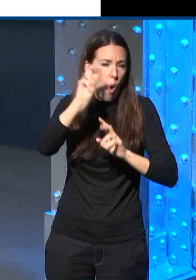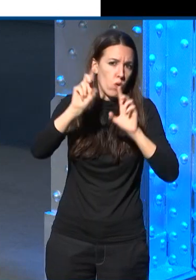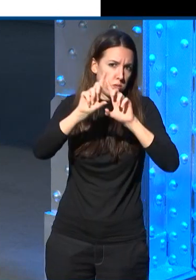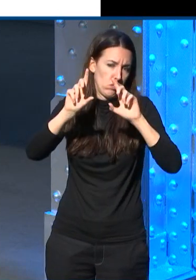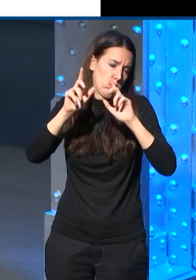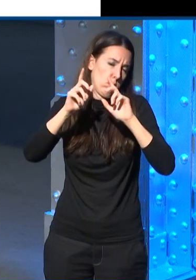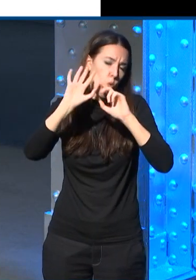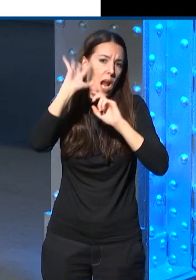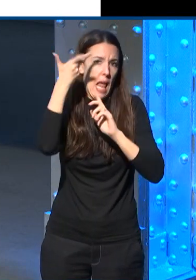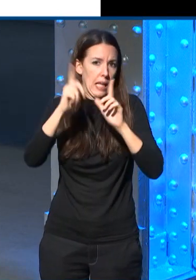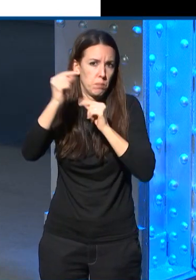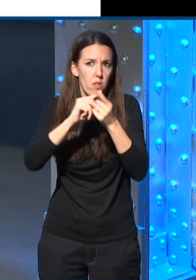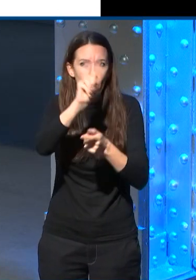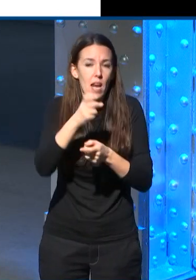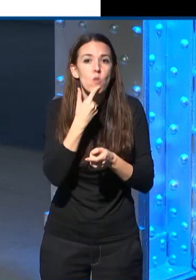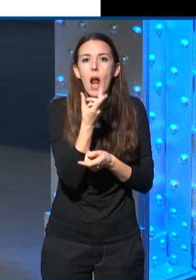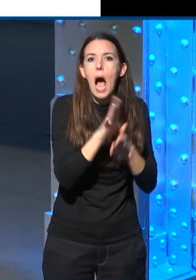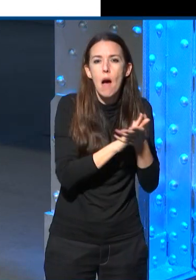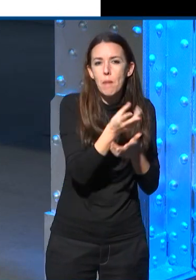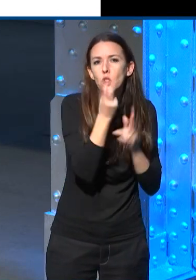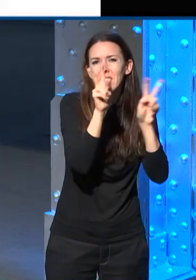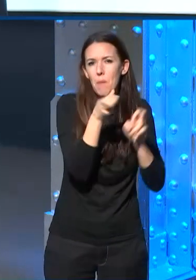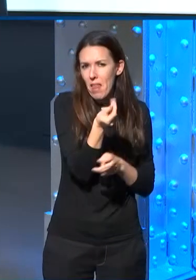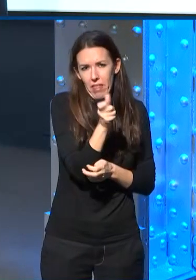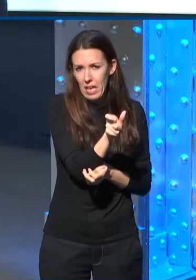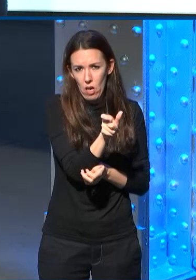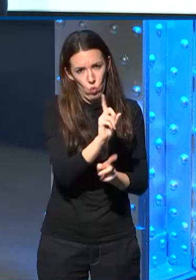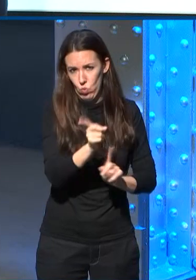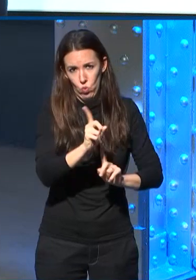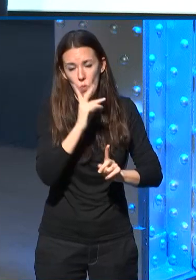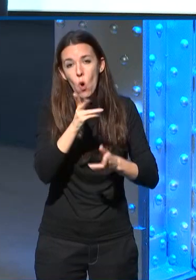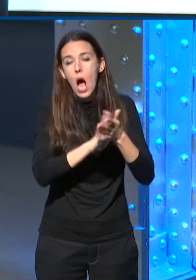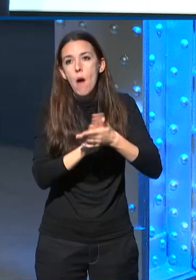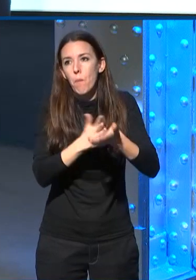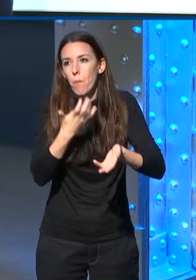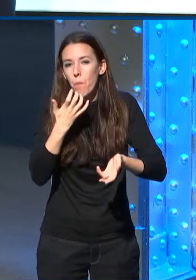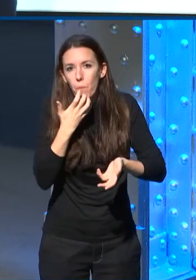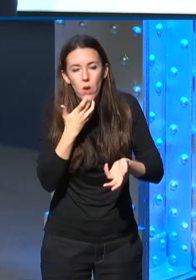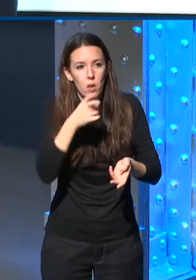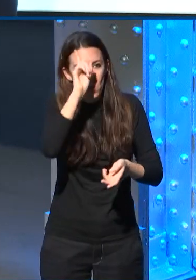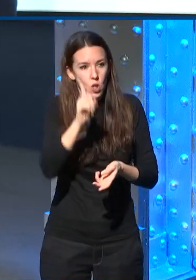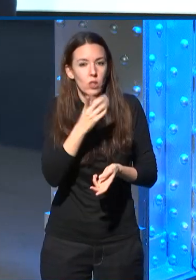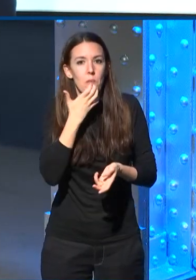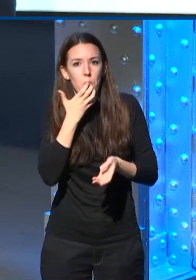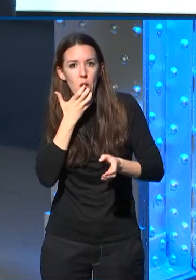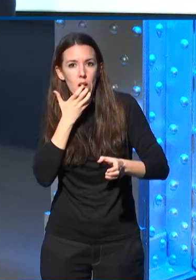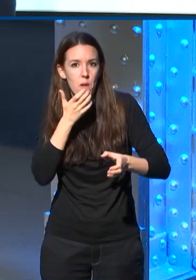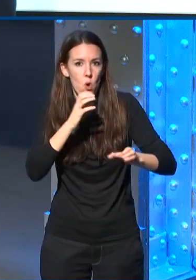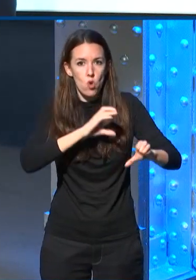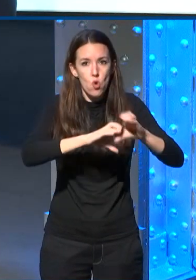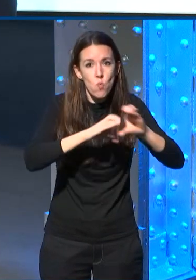fue una presentación donde no hablamos de dinero, porque cuando uno habla de algo, por ejemplo, en plan comunicaciones de fibra